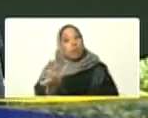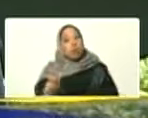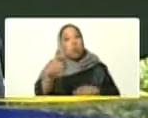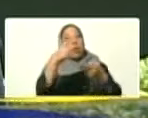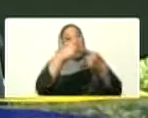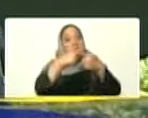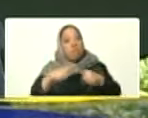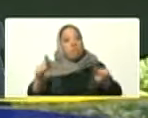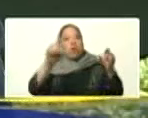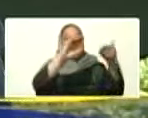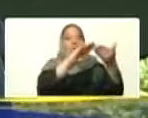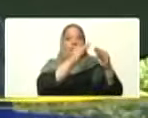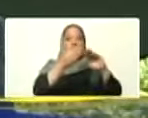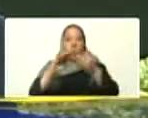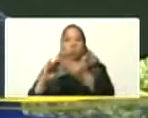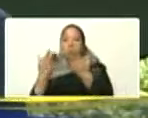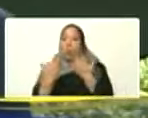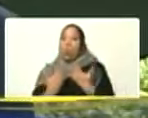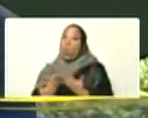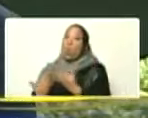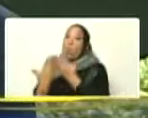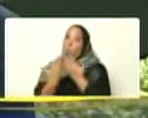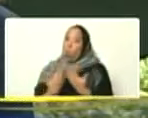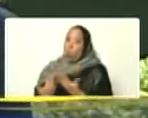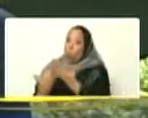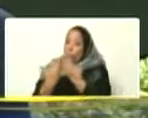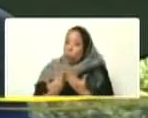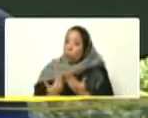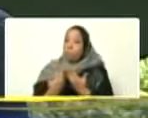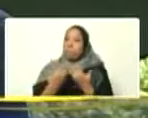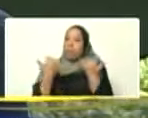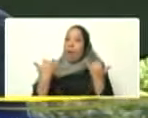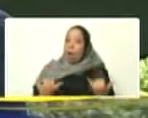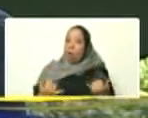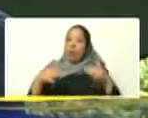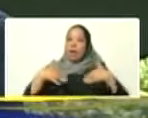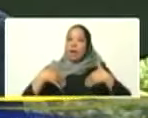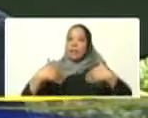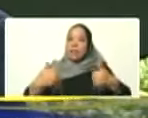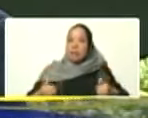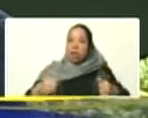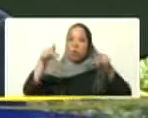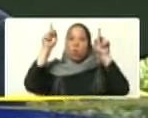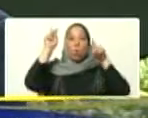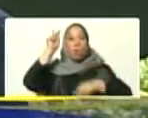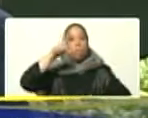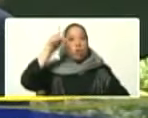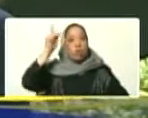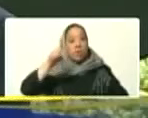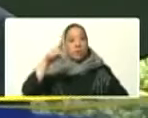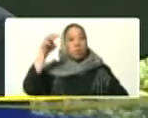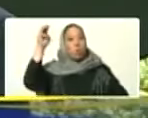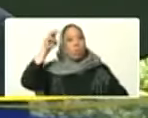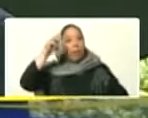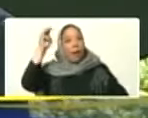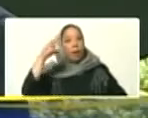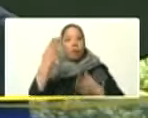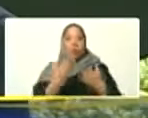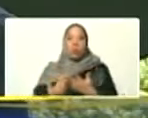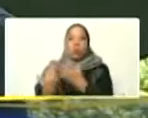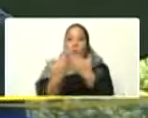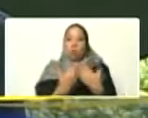los estudiantes en materia de salud y medicina, además de los representantes de nuestra gloriosa Fuerza Armada,